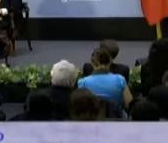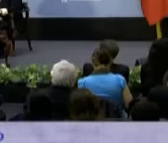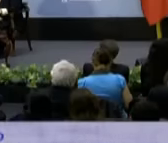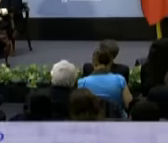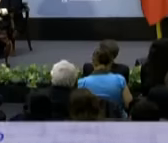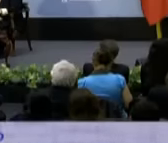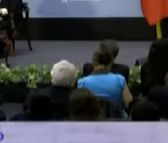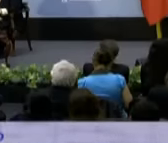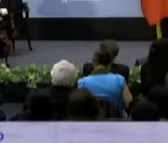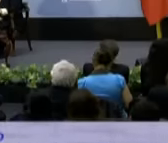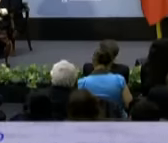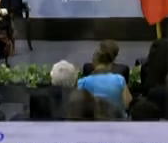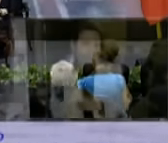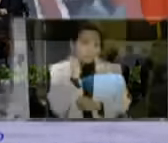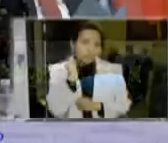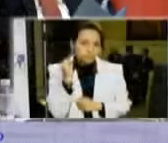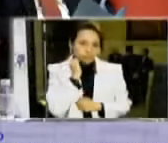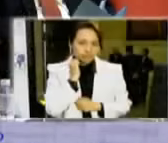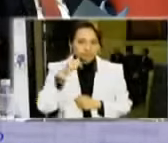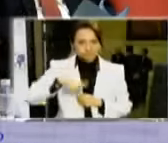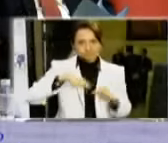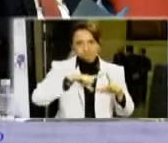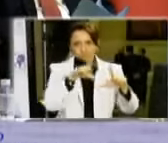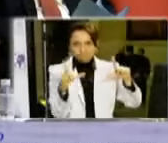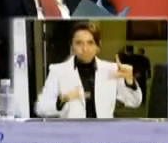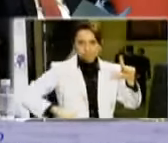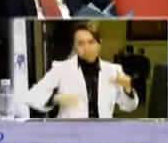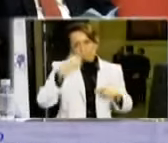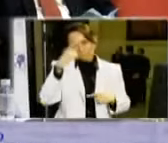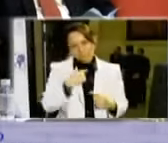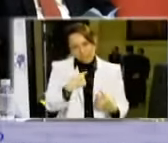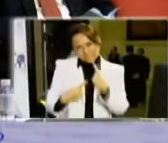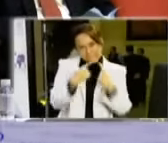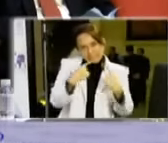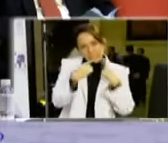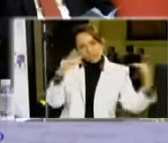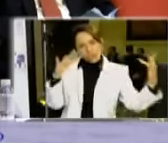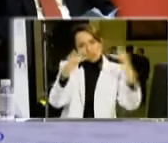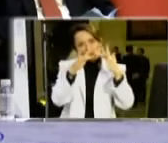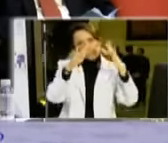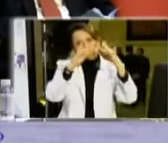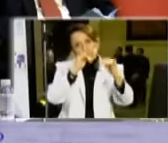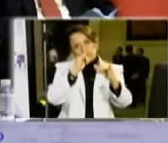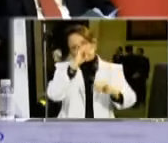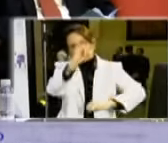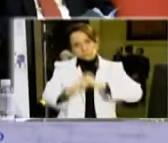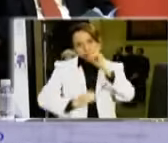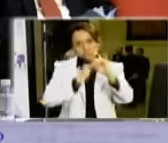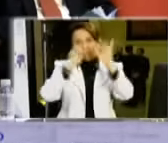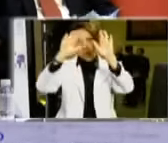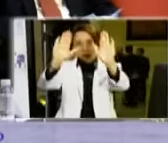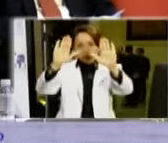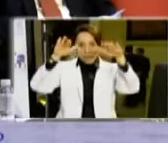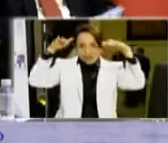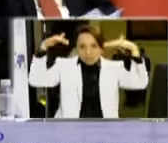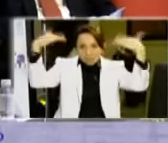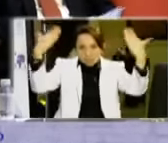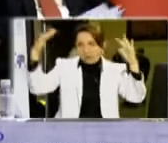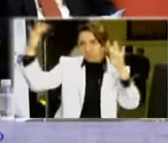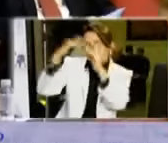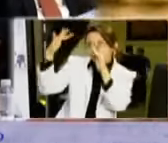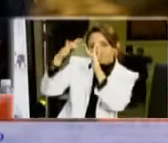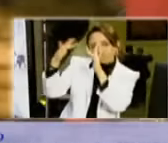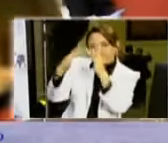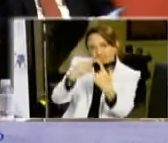estar coadyuvando con las relaciones internacionales, estar conociendo cómo van, en algunos